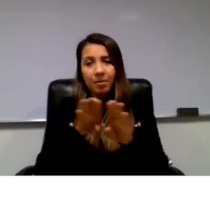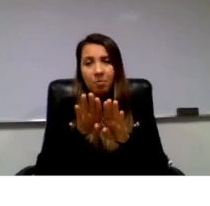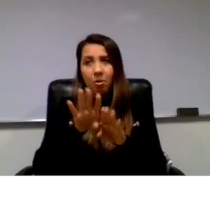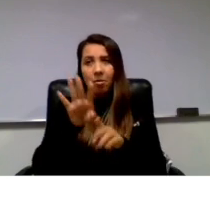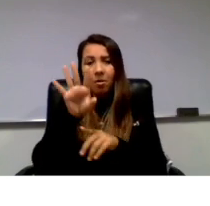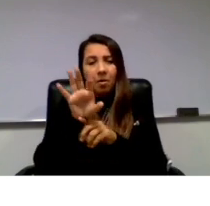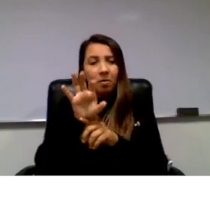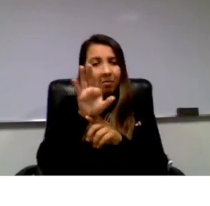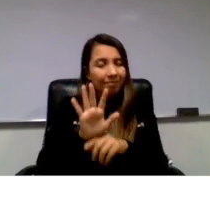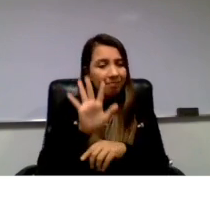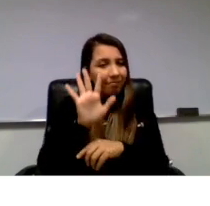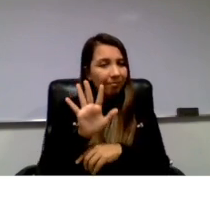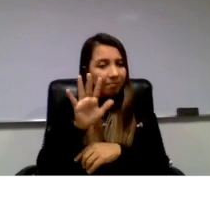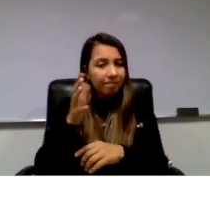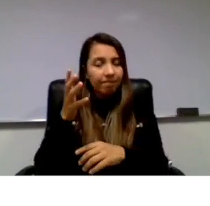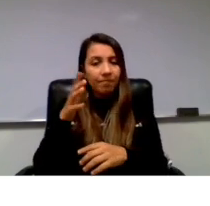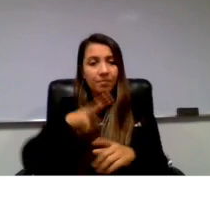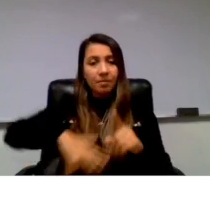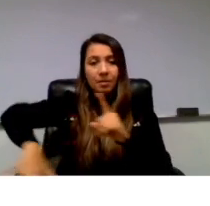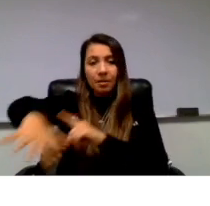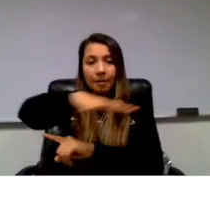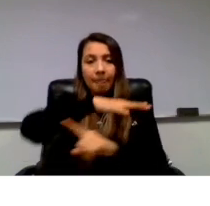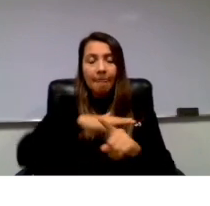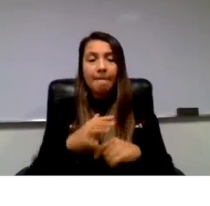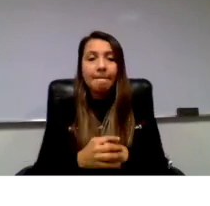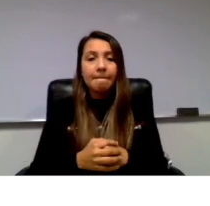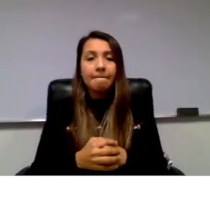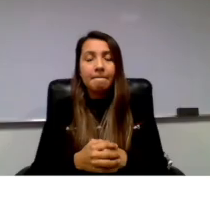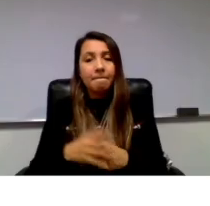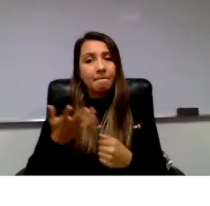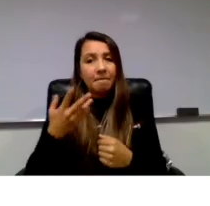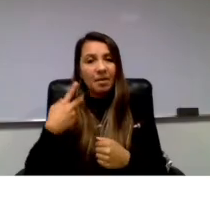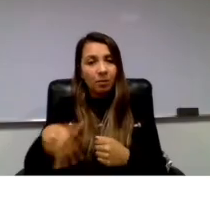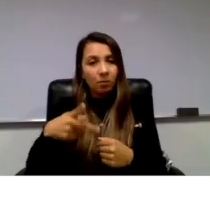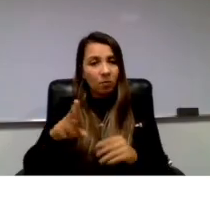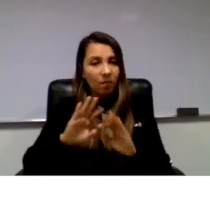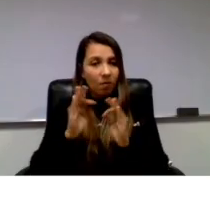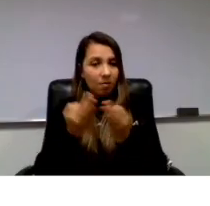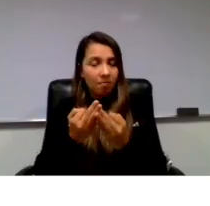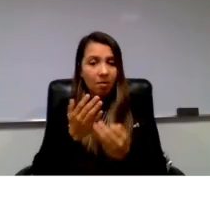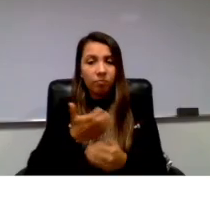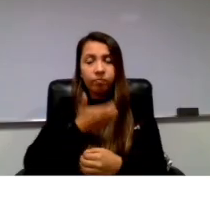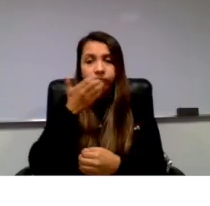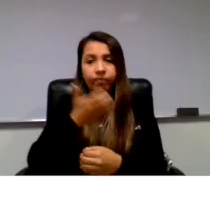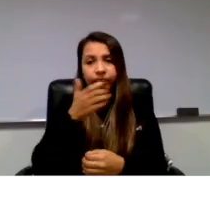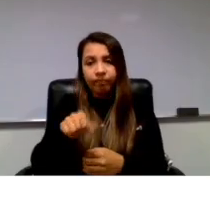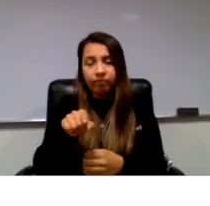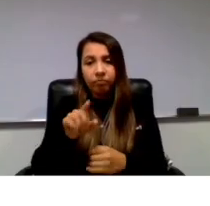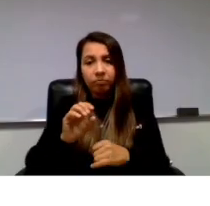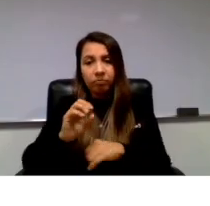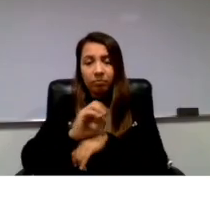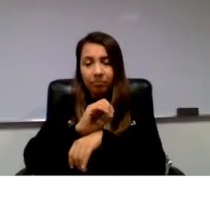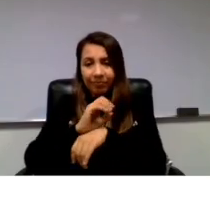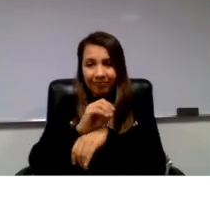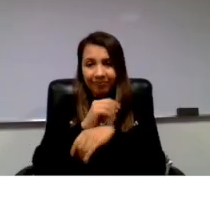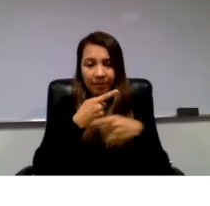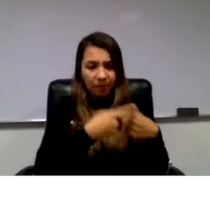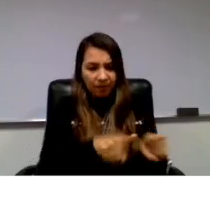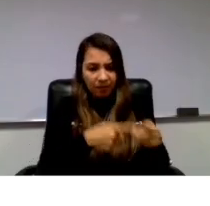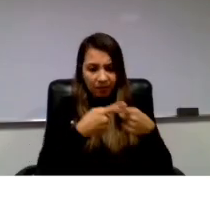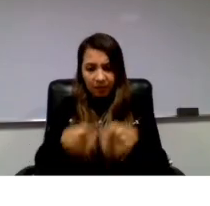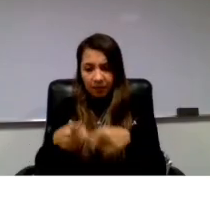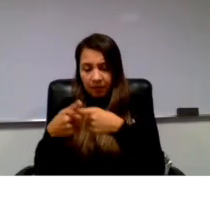son adaptaciones que tienen las bacterias. Y entonces, por ejemplo, pueden entre distintas